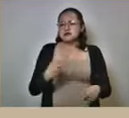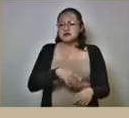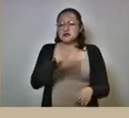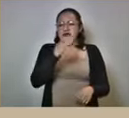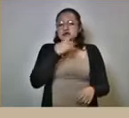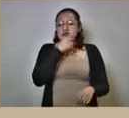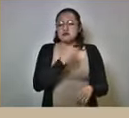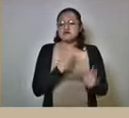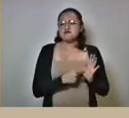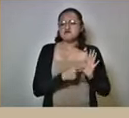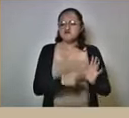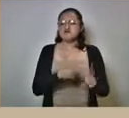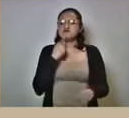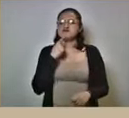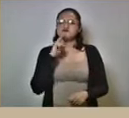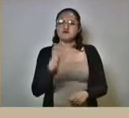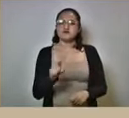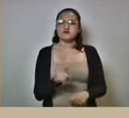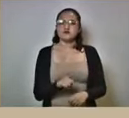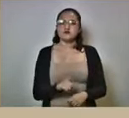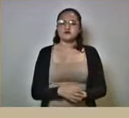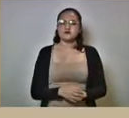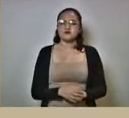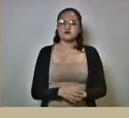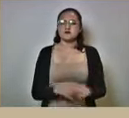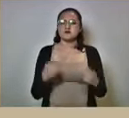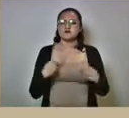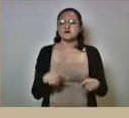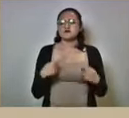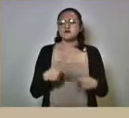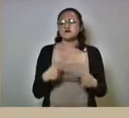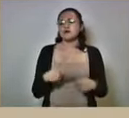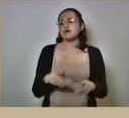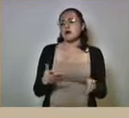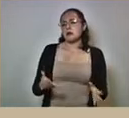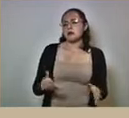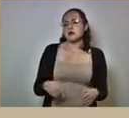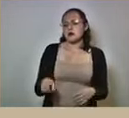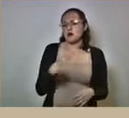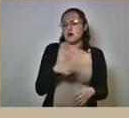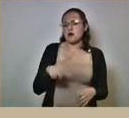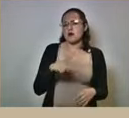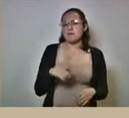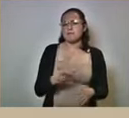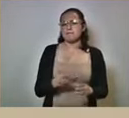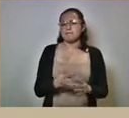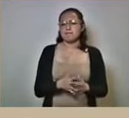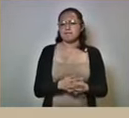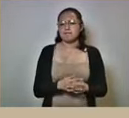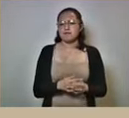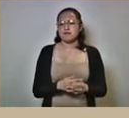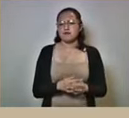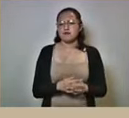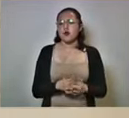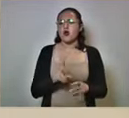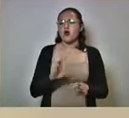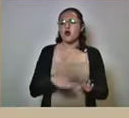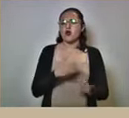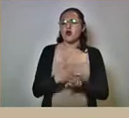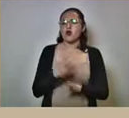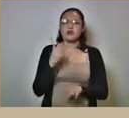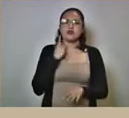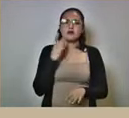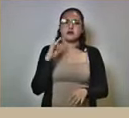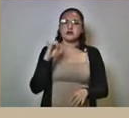a presentar denuncias ante las autoridades correspondientes para o en contra del diputado